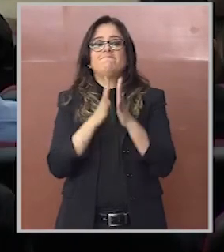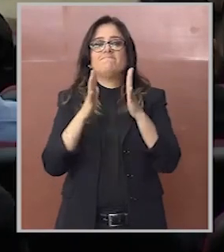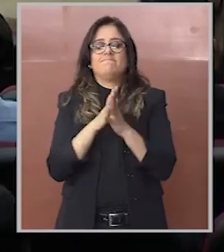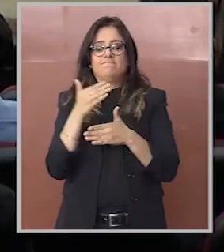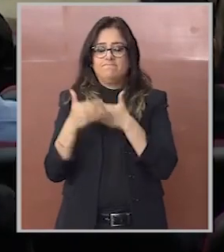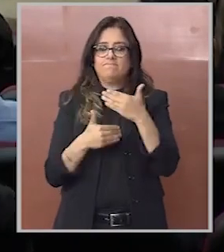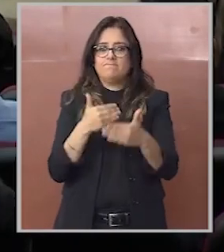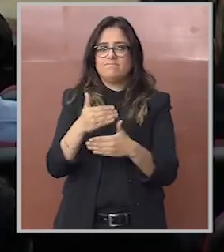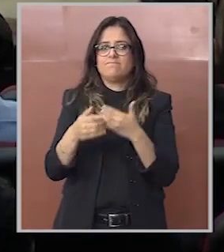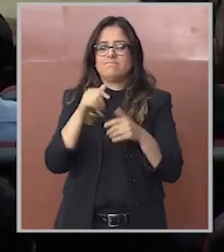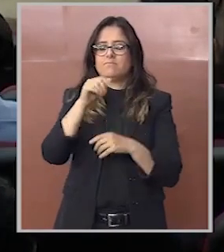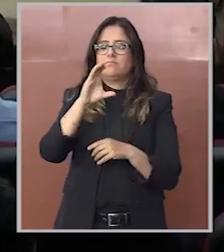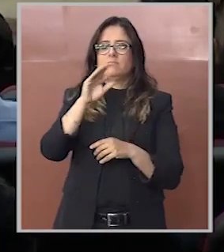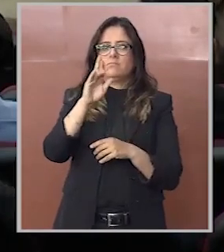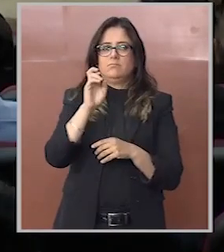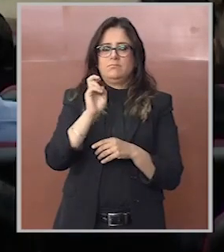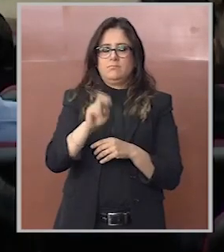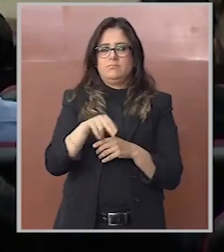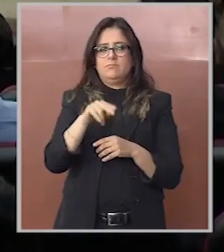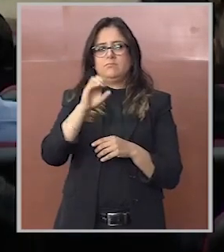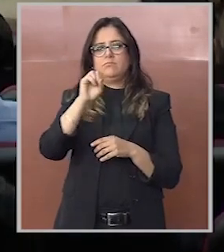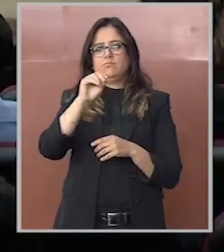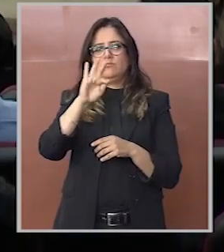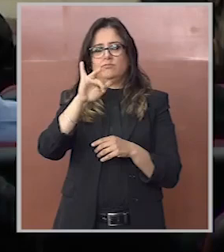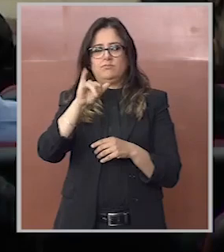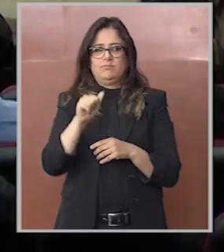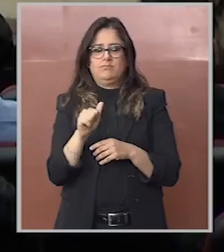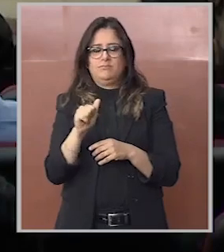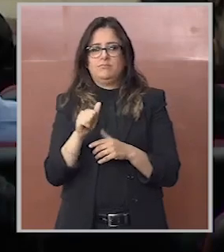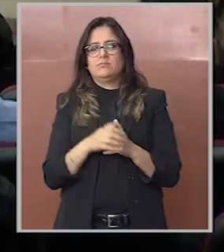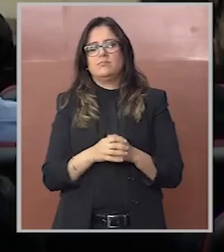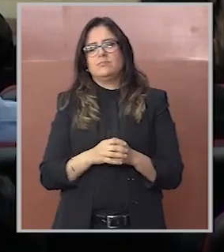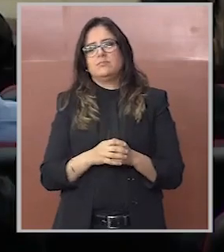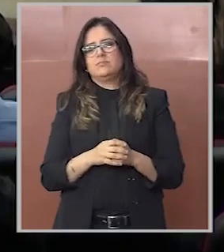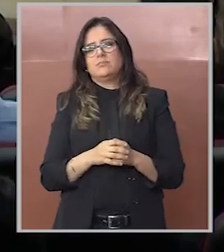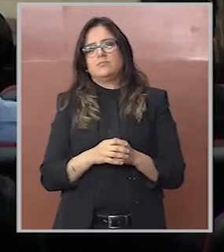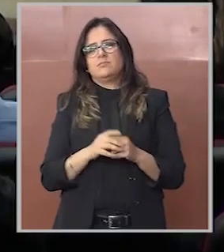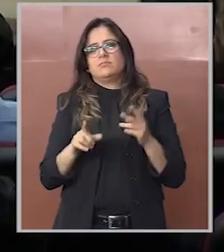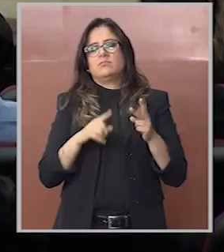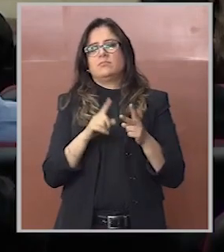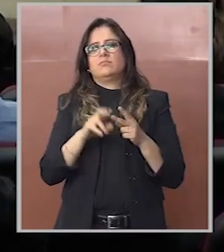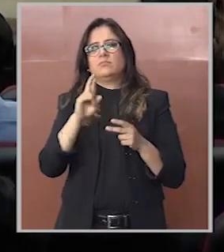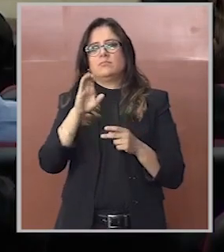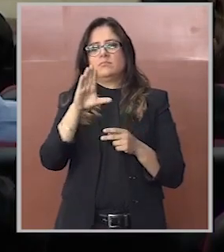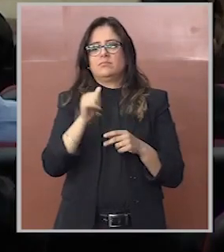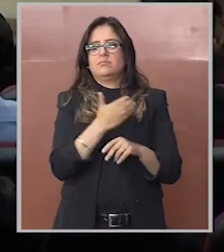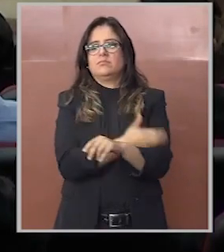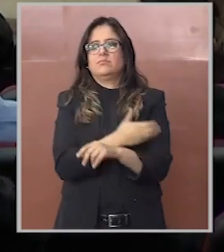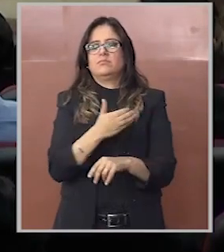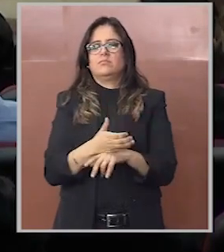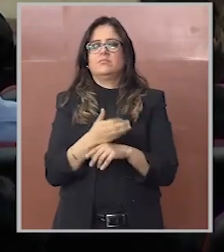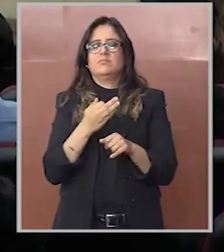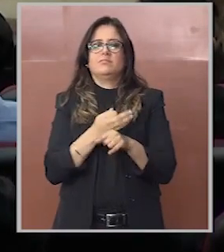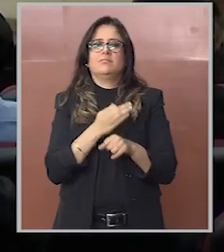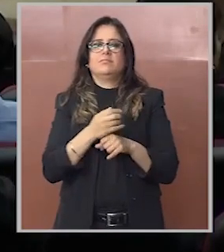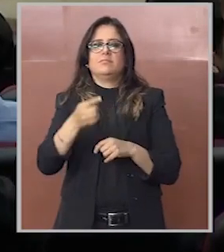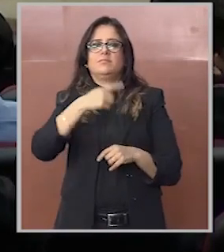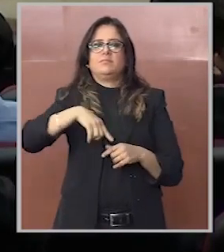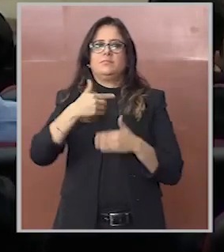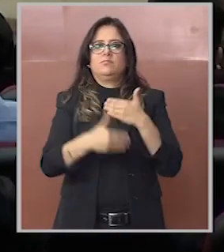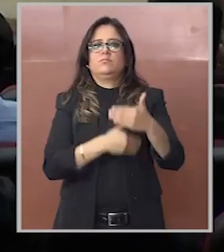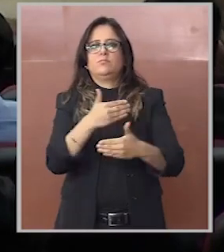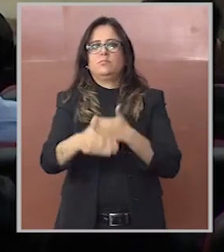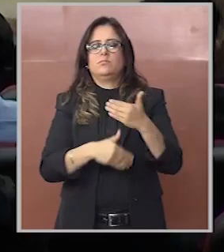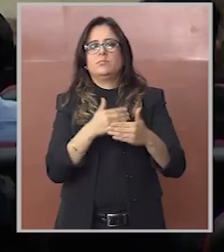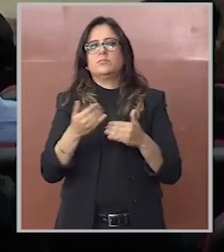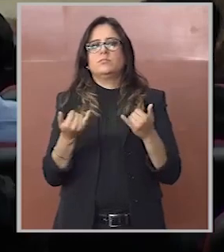y Rebeca también que nos acompañó durante parte de todo este proceso a nuestros panelistas Muchísimas gracias por por acompañarnos y